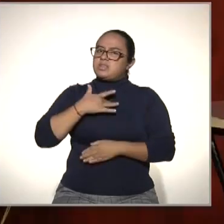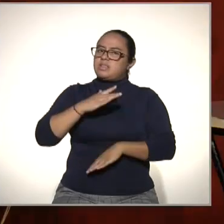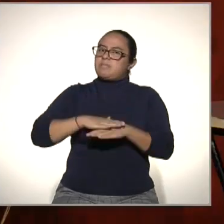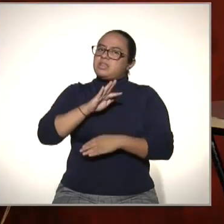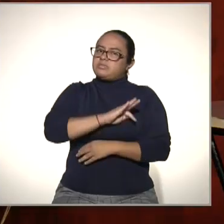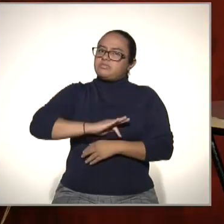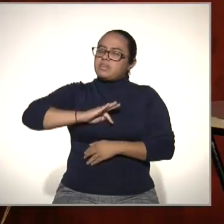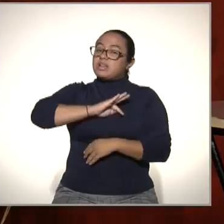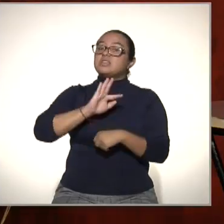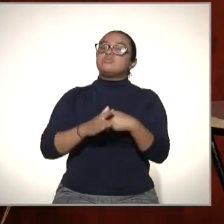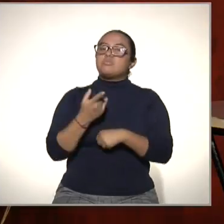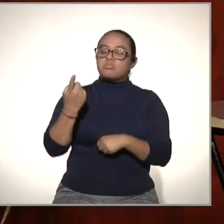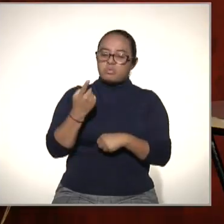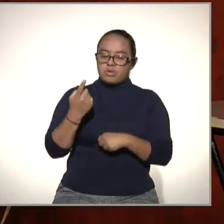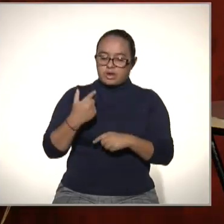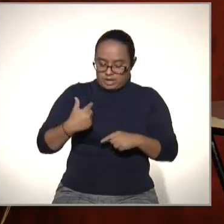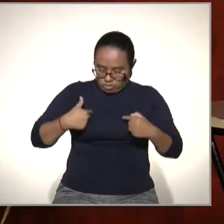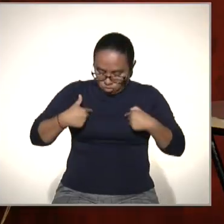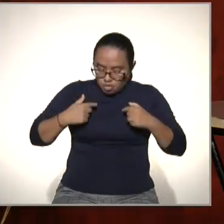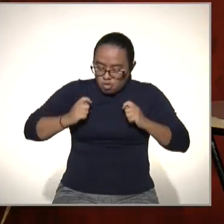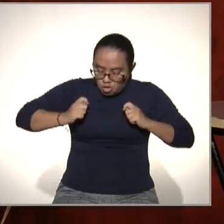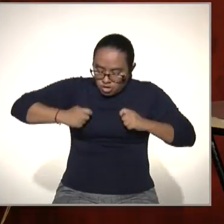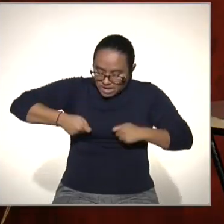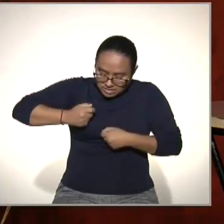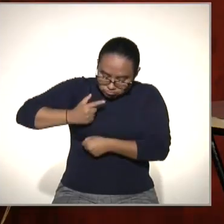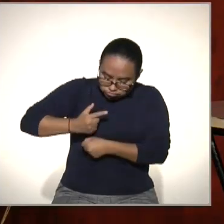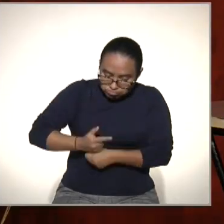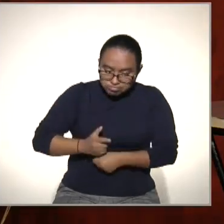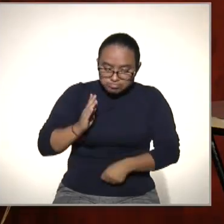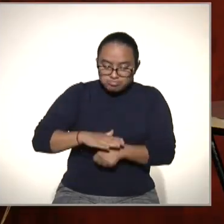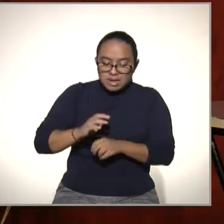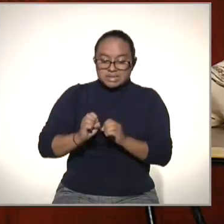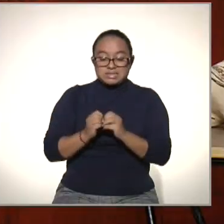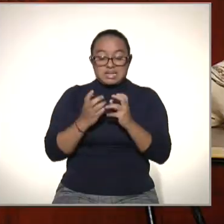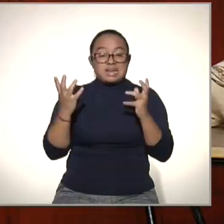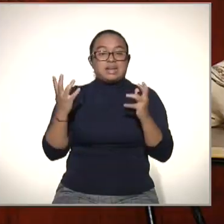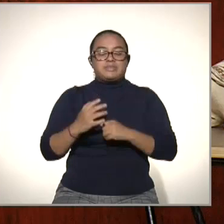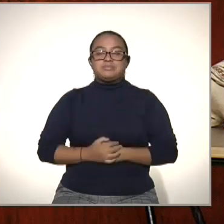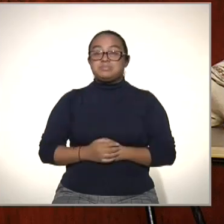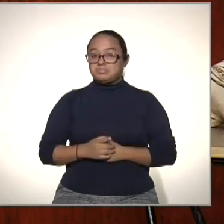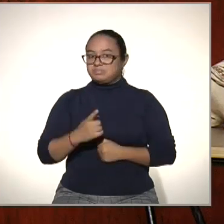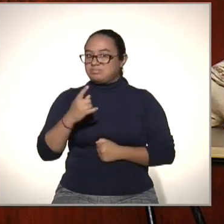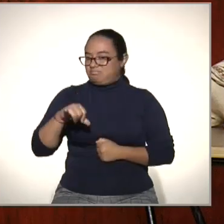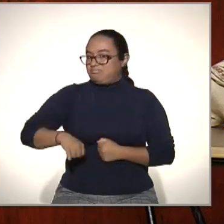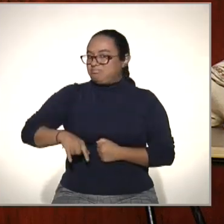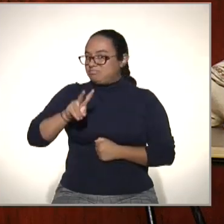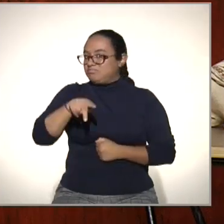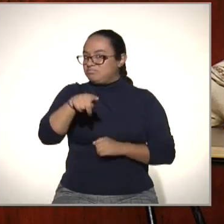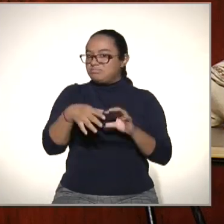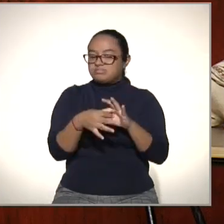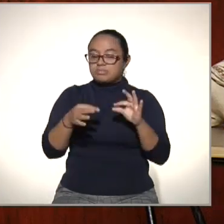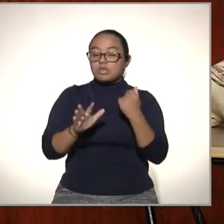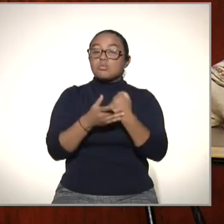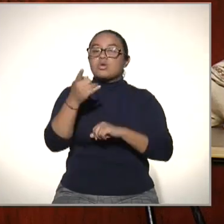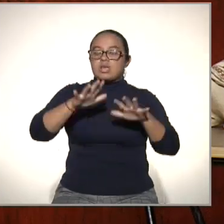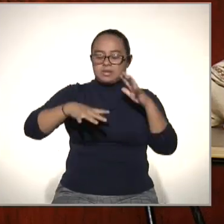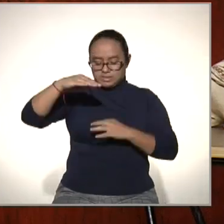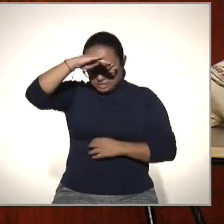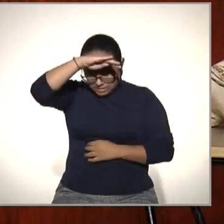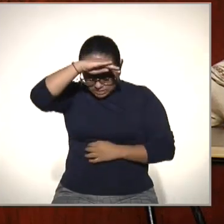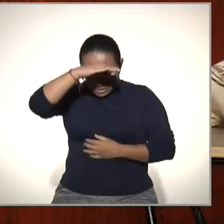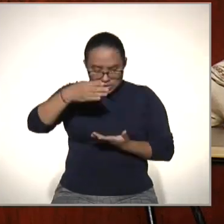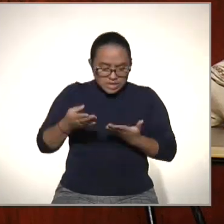voy entendiendo qué carambolas o quién soy yo, ¿no? Oye, pero qué interesante que menciones esto porque creo que de repente nos estresamos mucho por